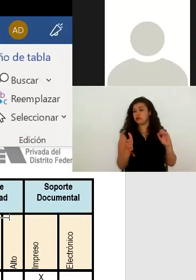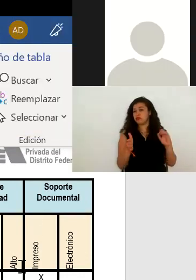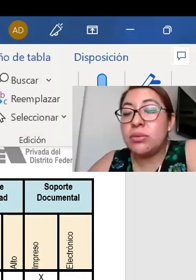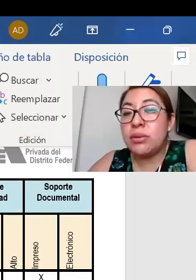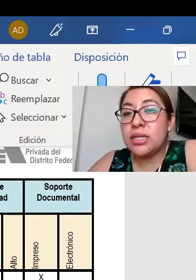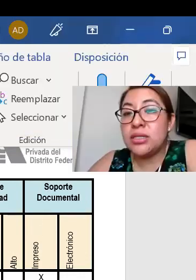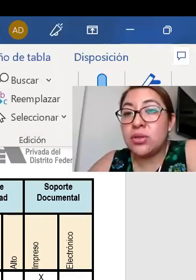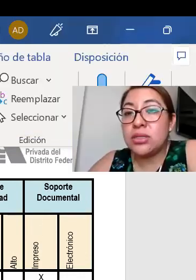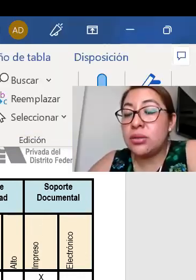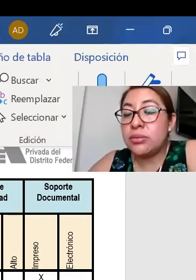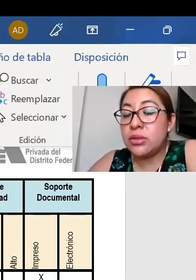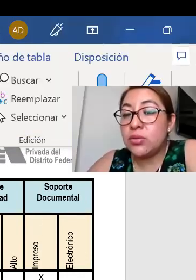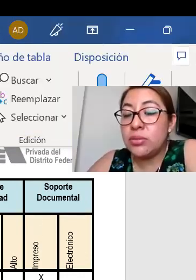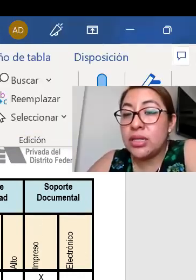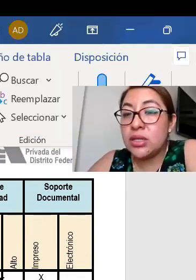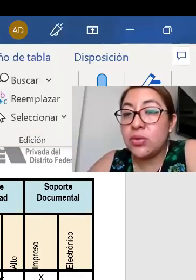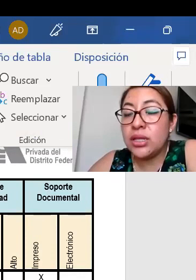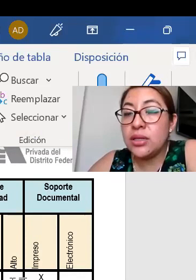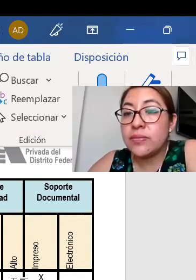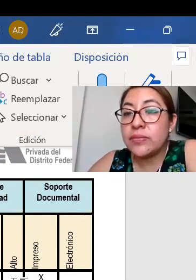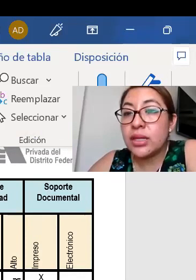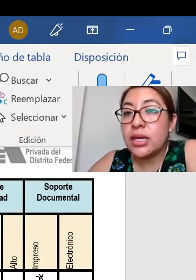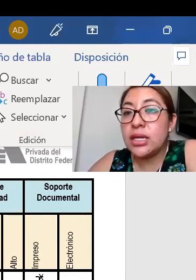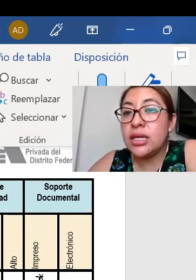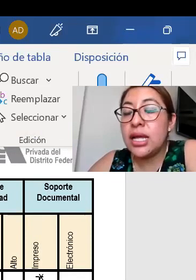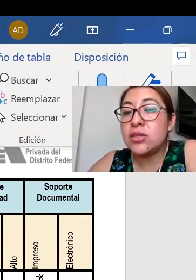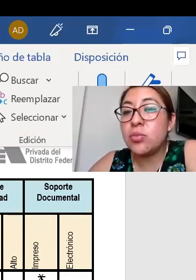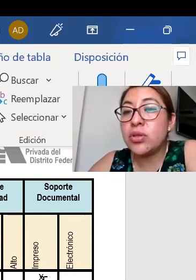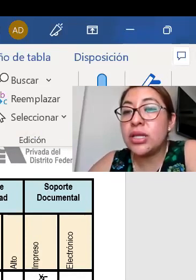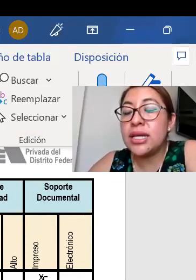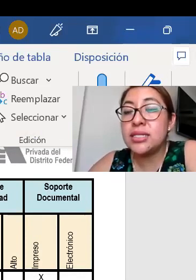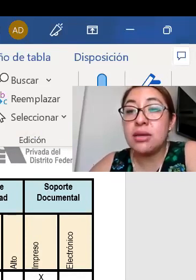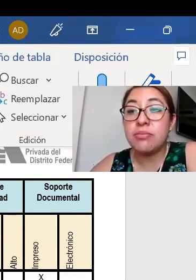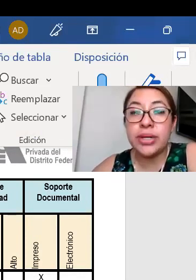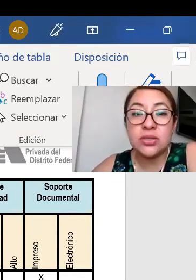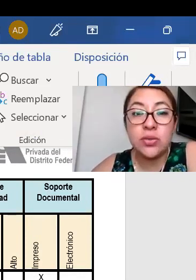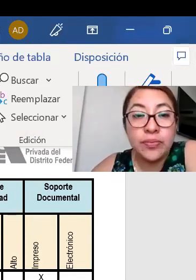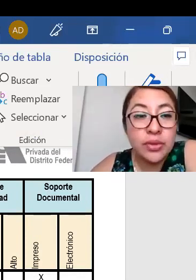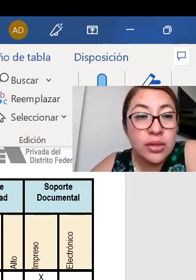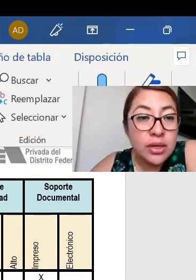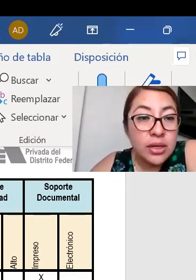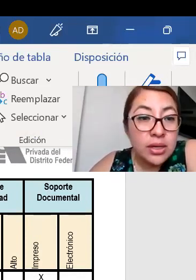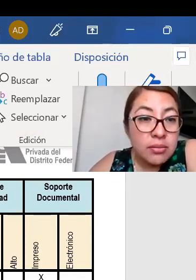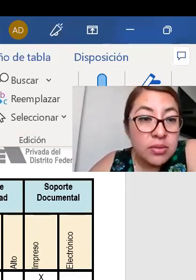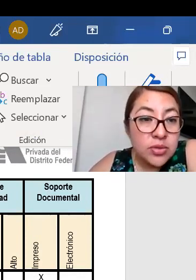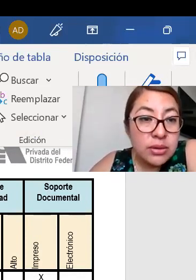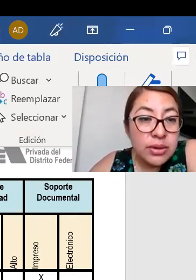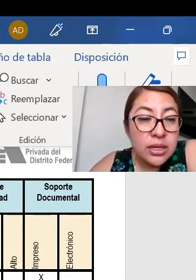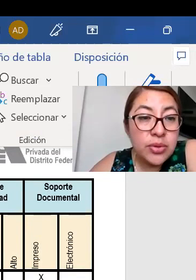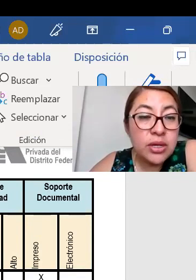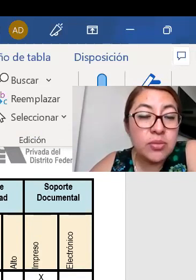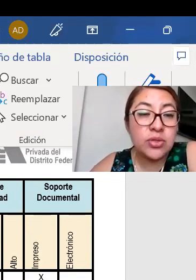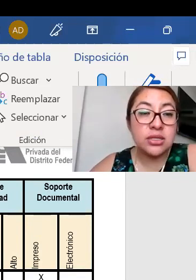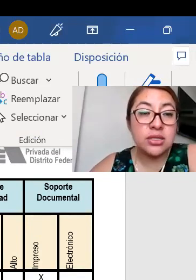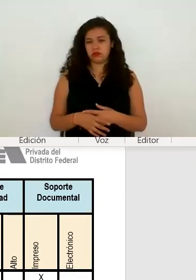No tiene ningún nivel básico, ningún nivel de seguridad y el soporte es impreso. Vamos a